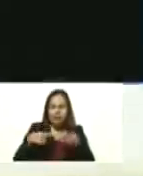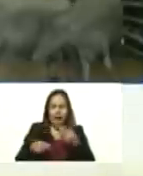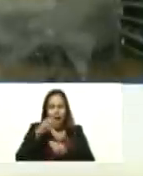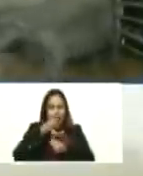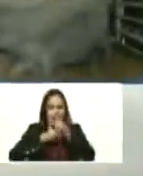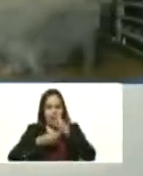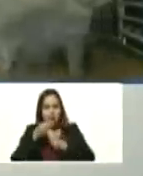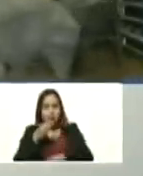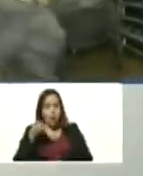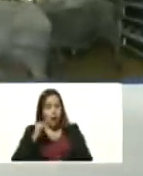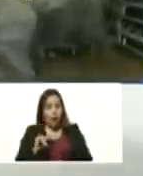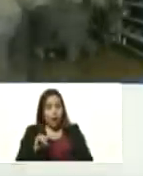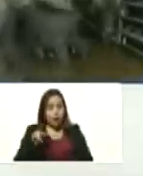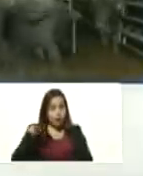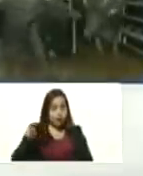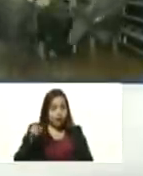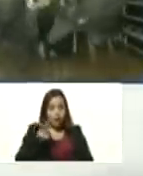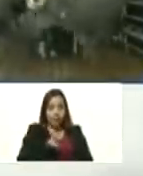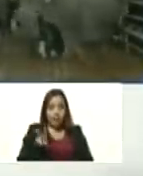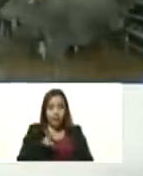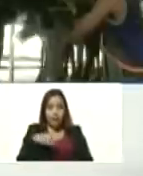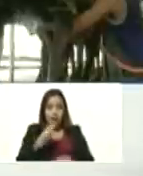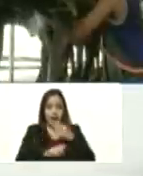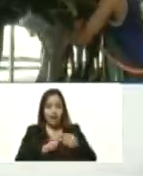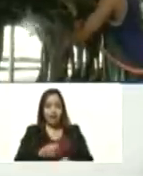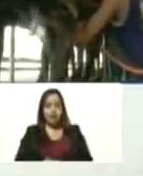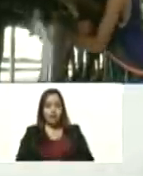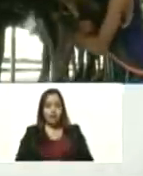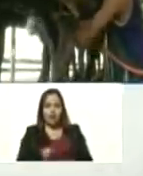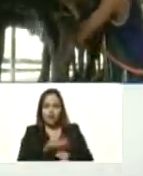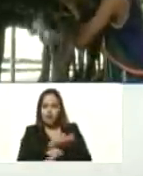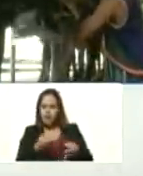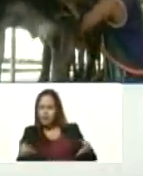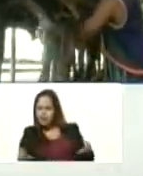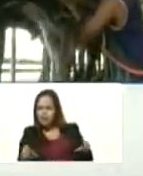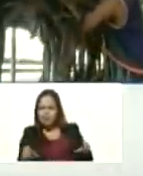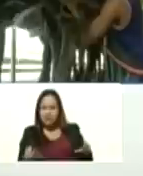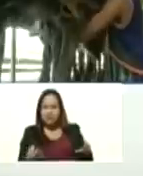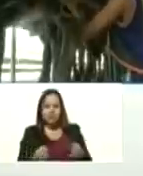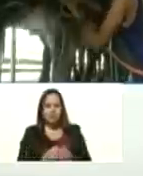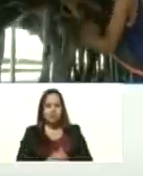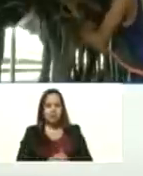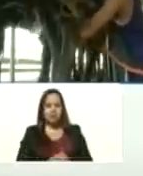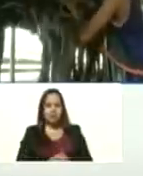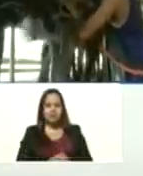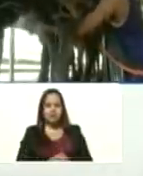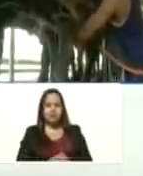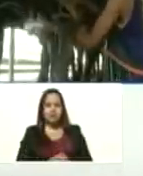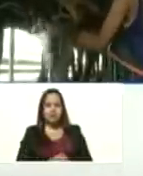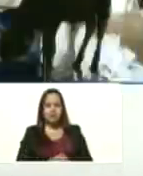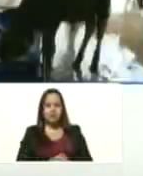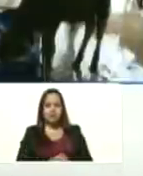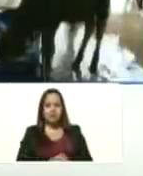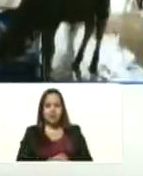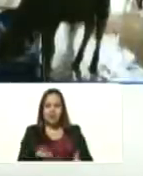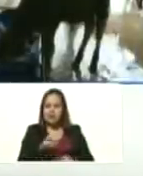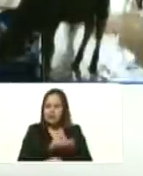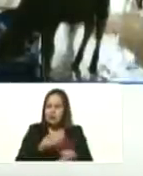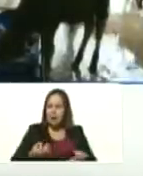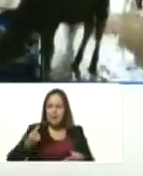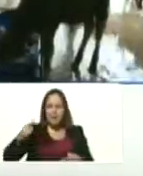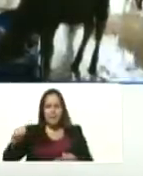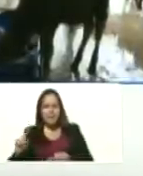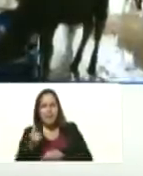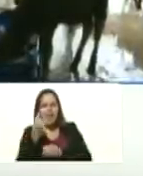que se hacen en venezuela calidad a uno calidad de primer